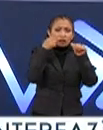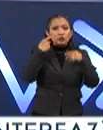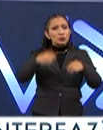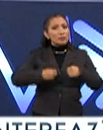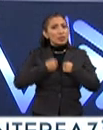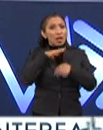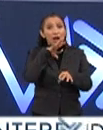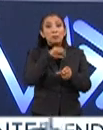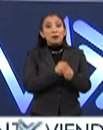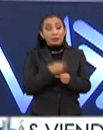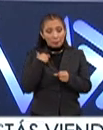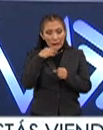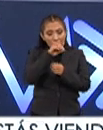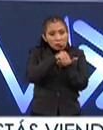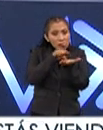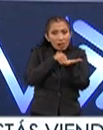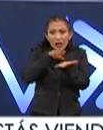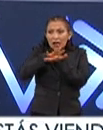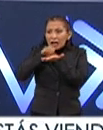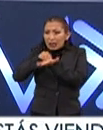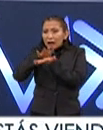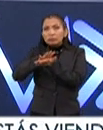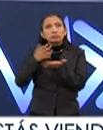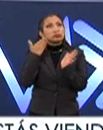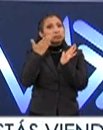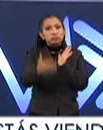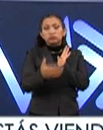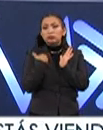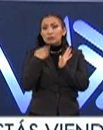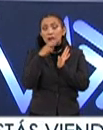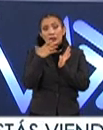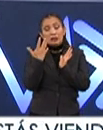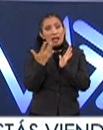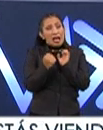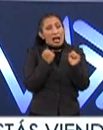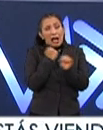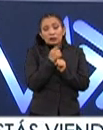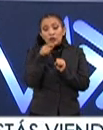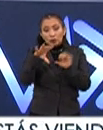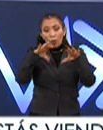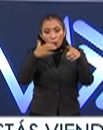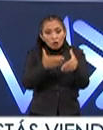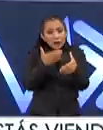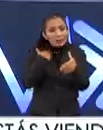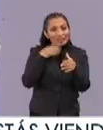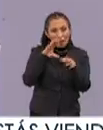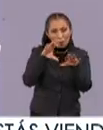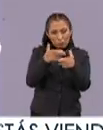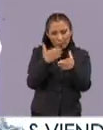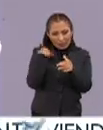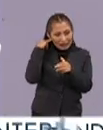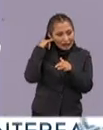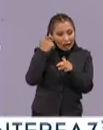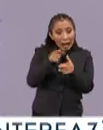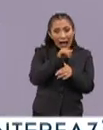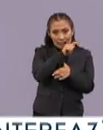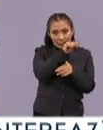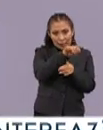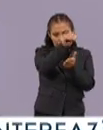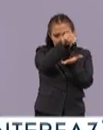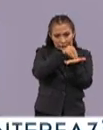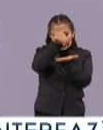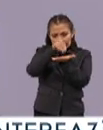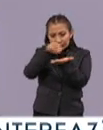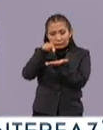vida completa a registrar durante décadas a esas comunidades indígenas. El Atlas lo que logra en